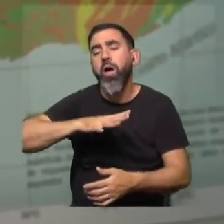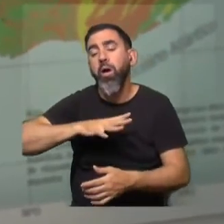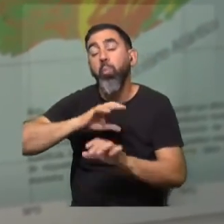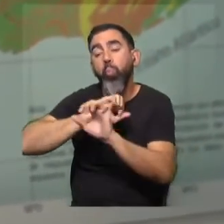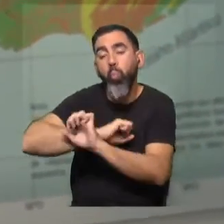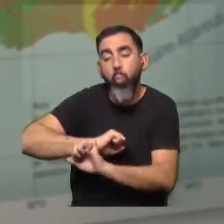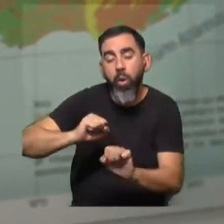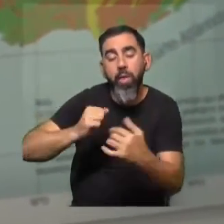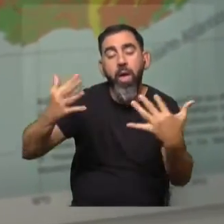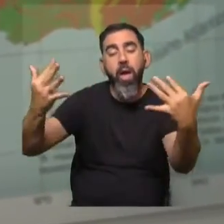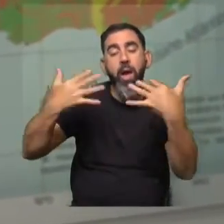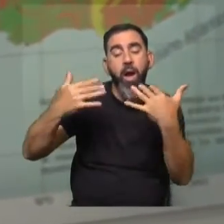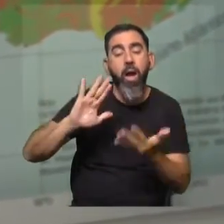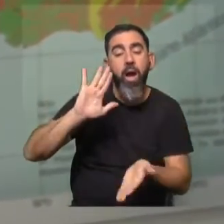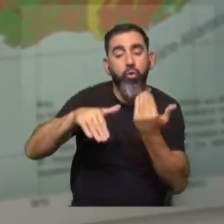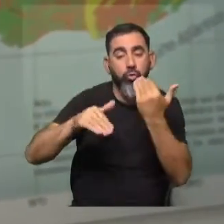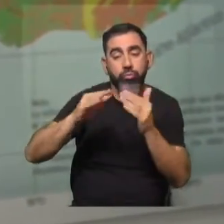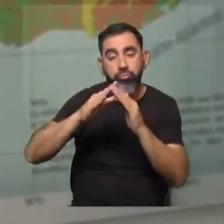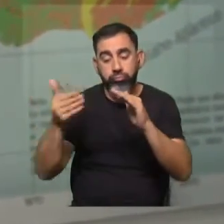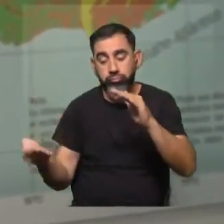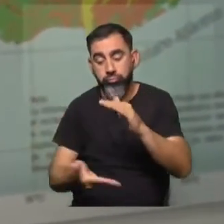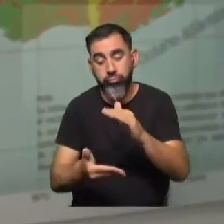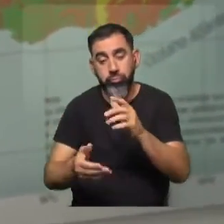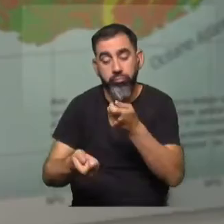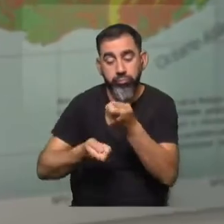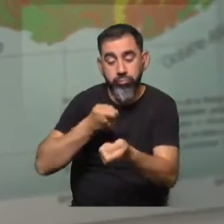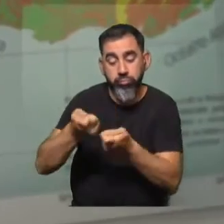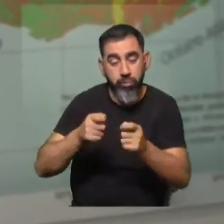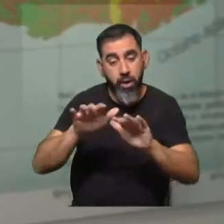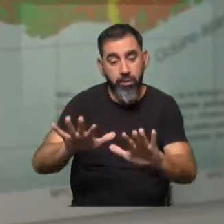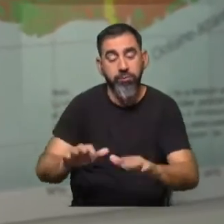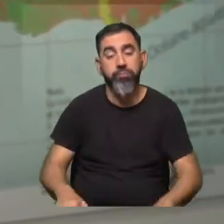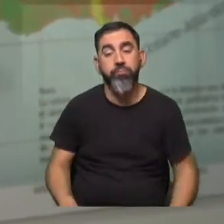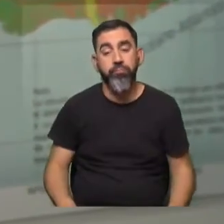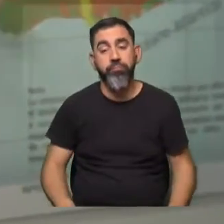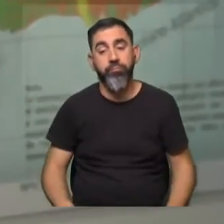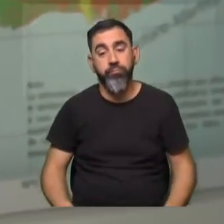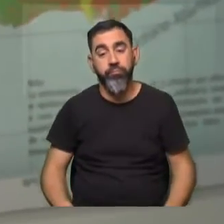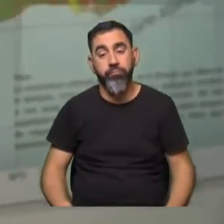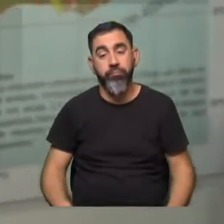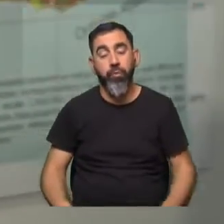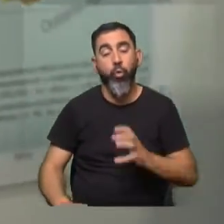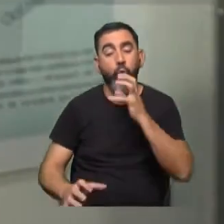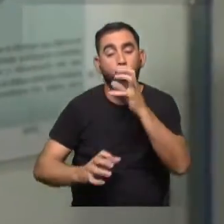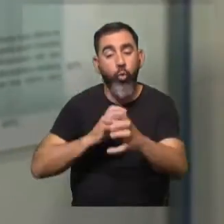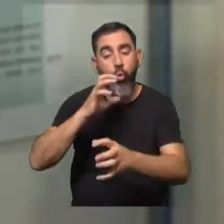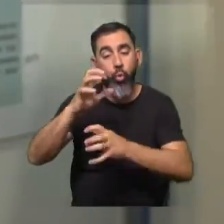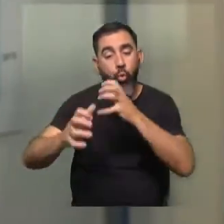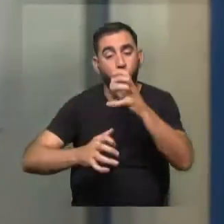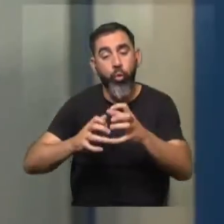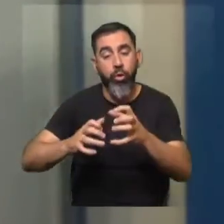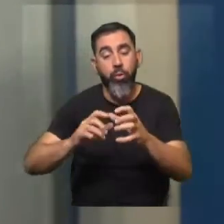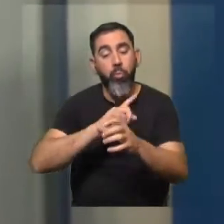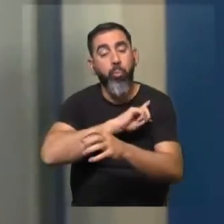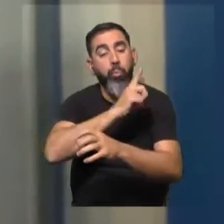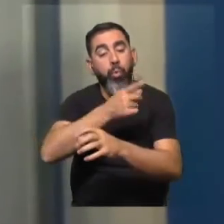potencial geotérmico para desarrollar una instalación geotérmica de baja temperatura. En realidad, los colores están indicando la potencia